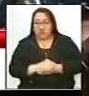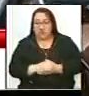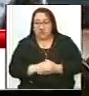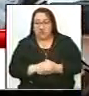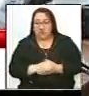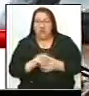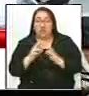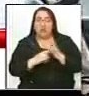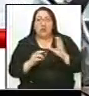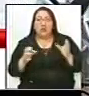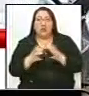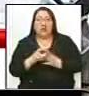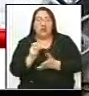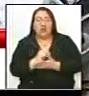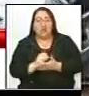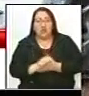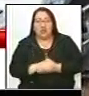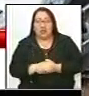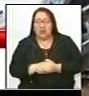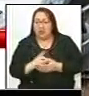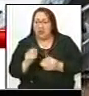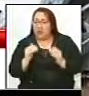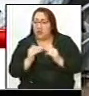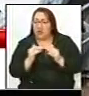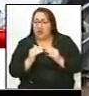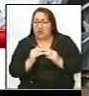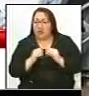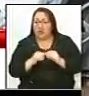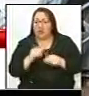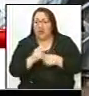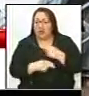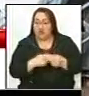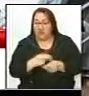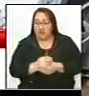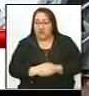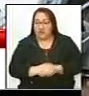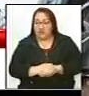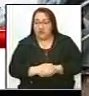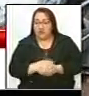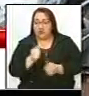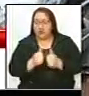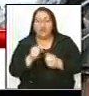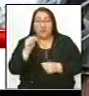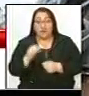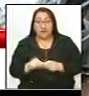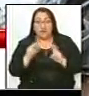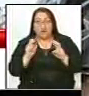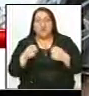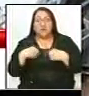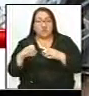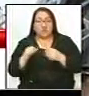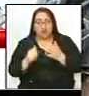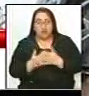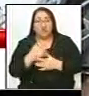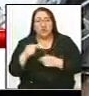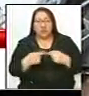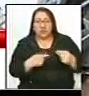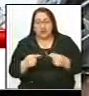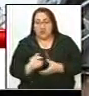las reglas de contratación no son las reglas de contratación nacionales, con lo cual en este caso tiene que haber un nuevo